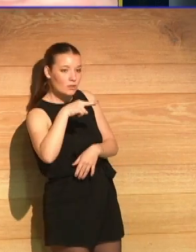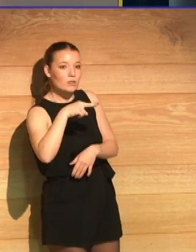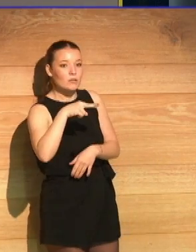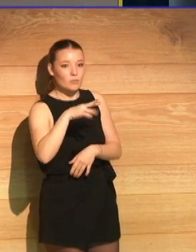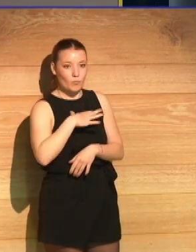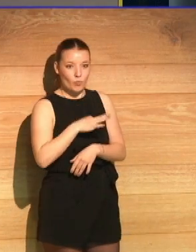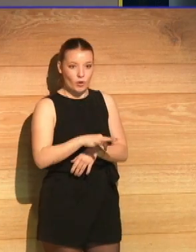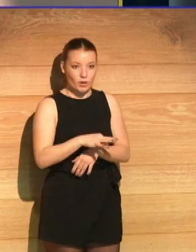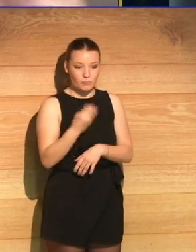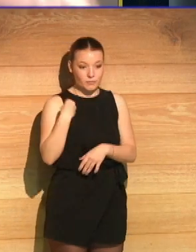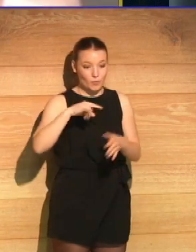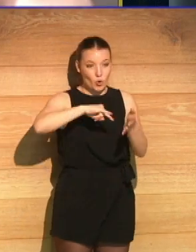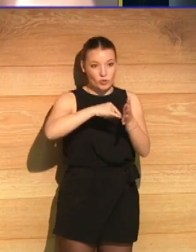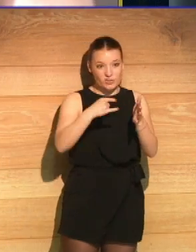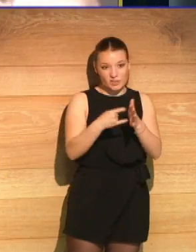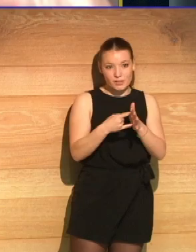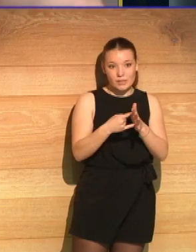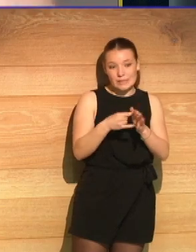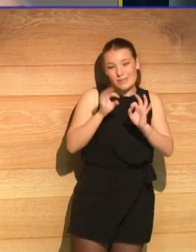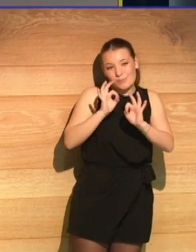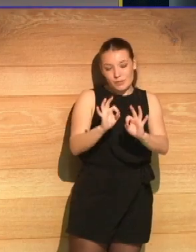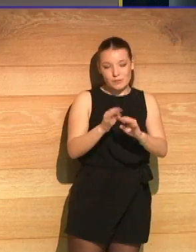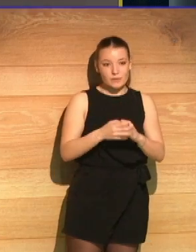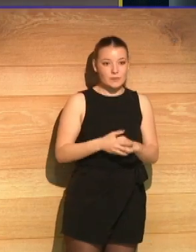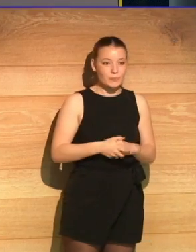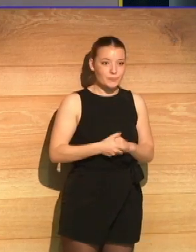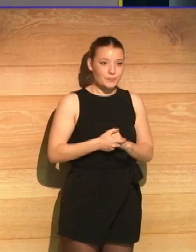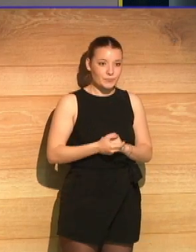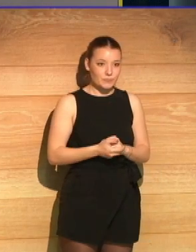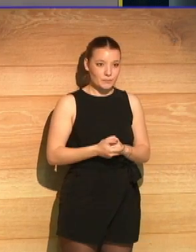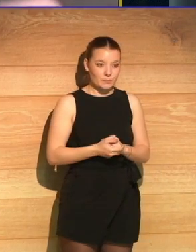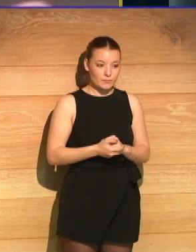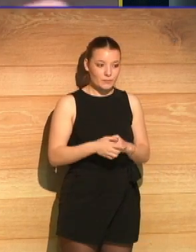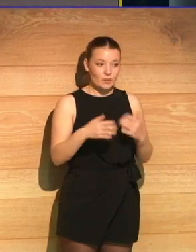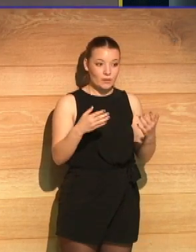una técnica de Bertolt Brecht, que